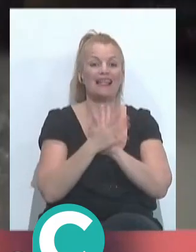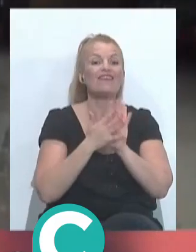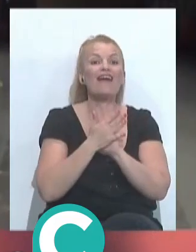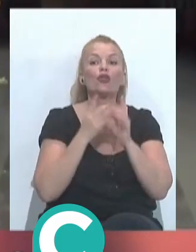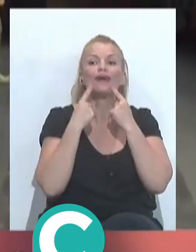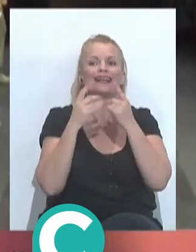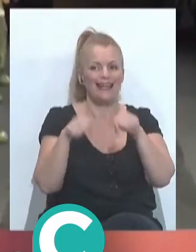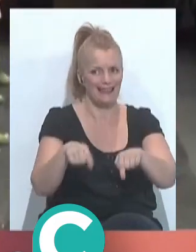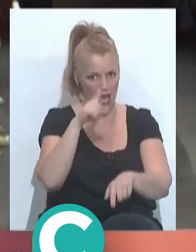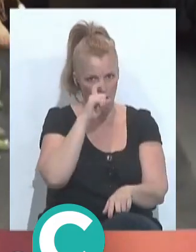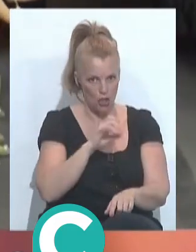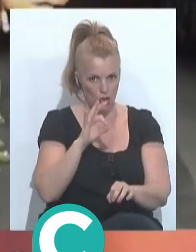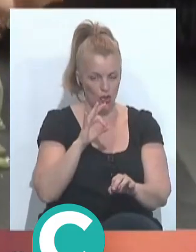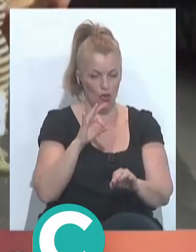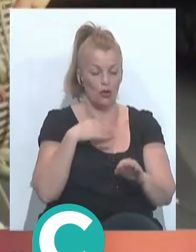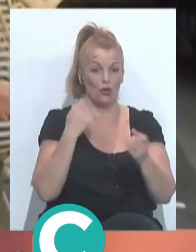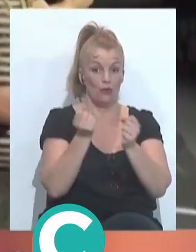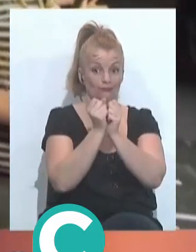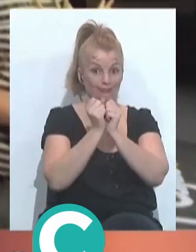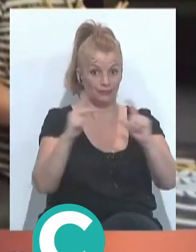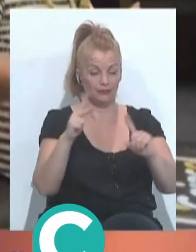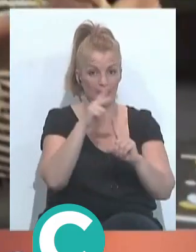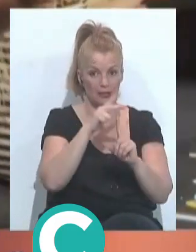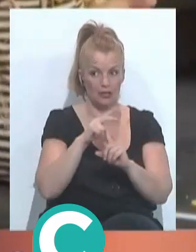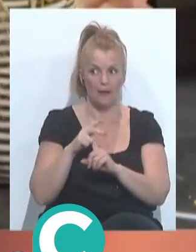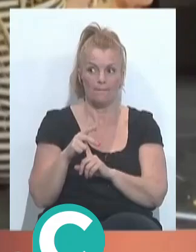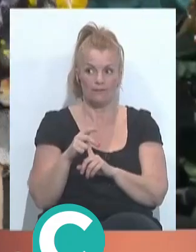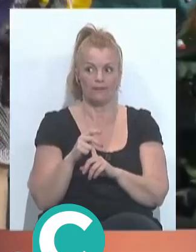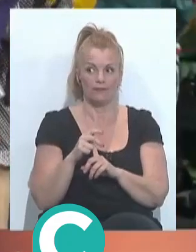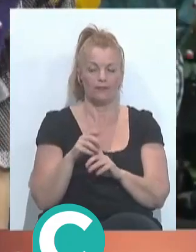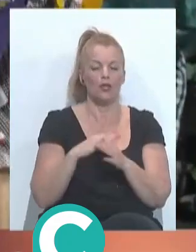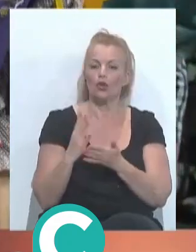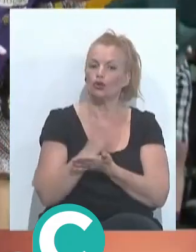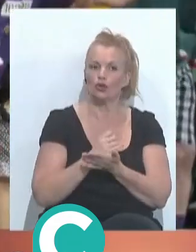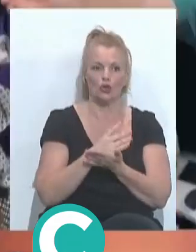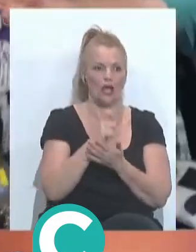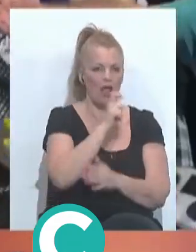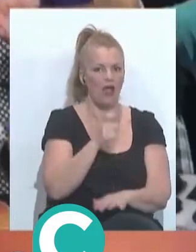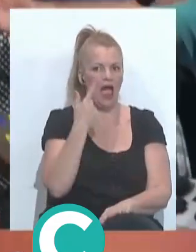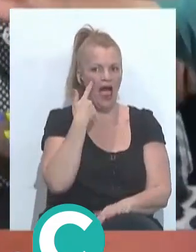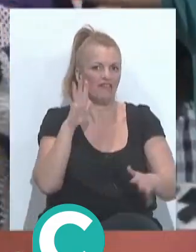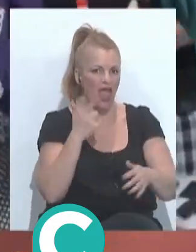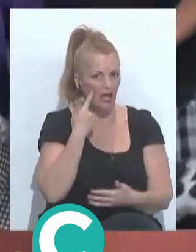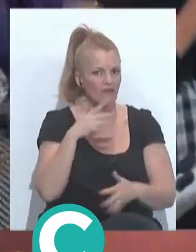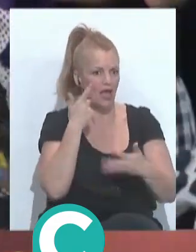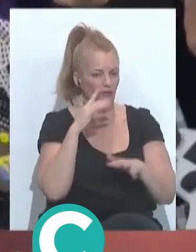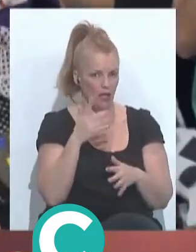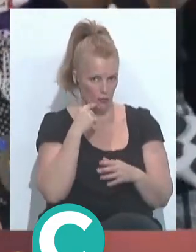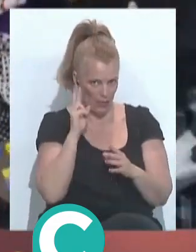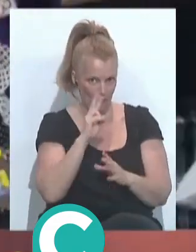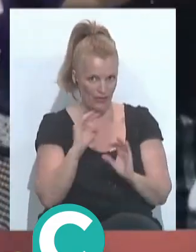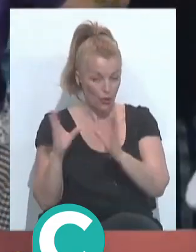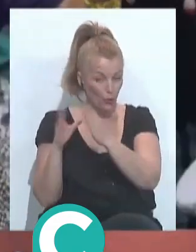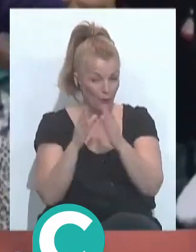este año en el concurso. Yo creo que durante las retransmisiones, en un momento dado, llegamos a decirlo. Es que está toda la gente diciendo que hay que ver, que hay que ver, que hay ver. Y estamos viendo